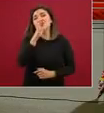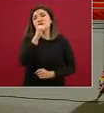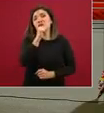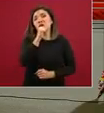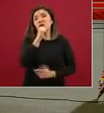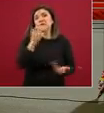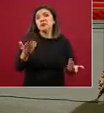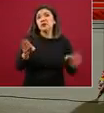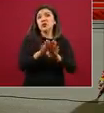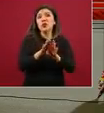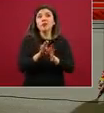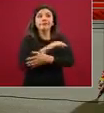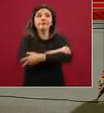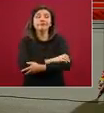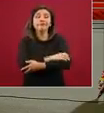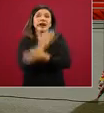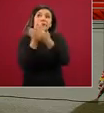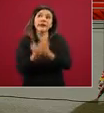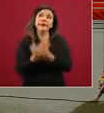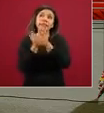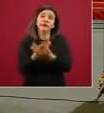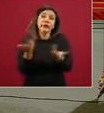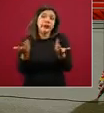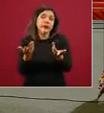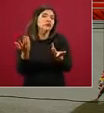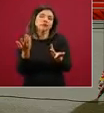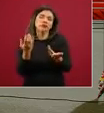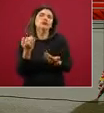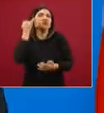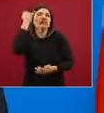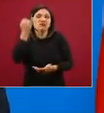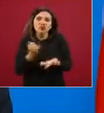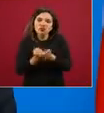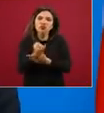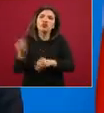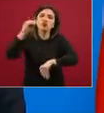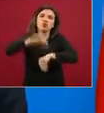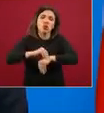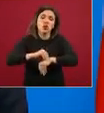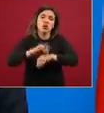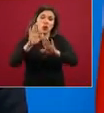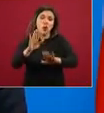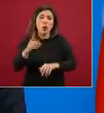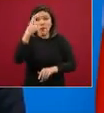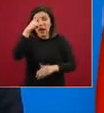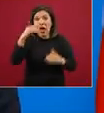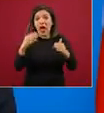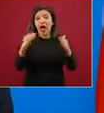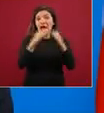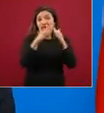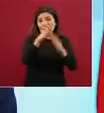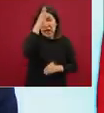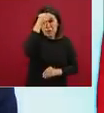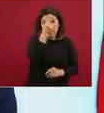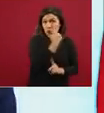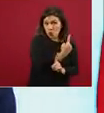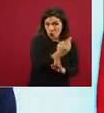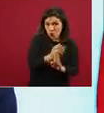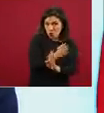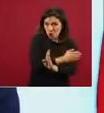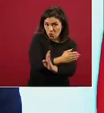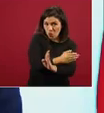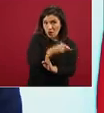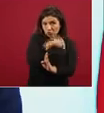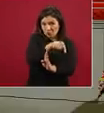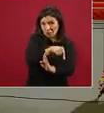podemos quedar cruzados de brazos, y es por eso que se montó, en primer lugar, Aprende en Casa 1,